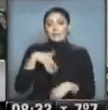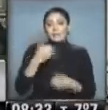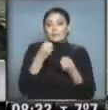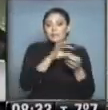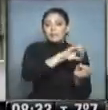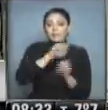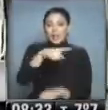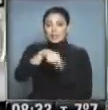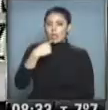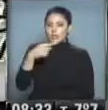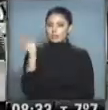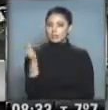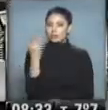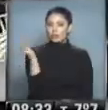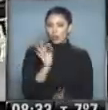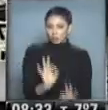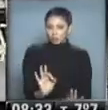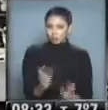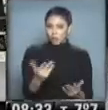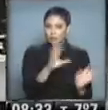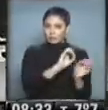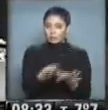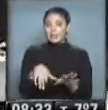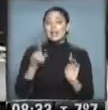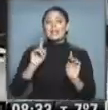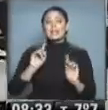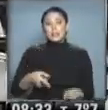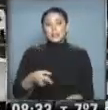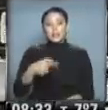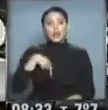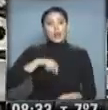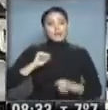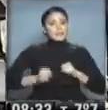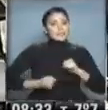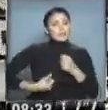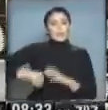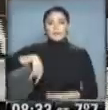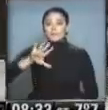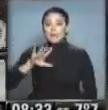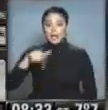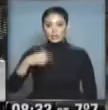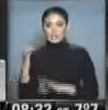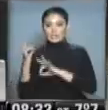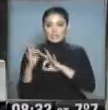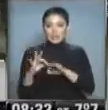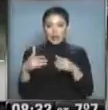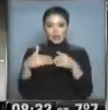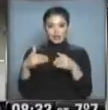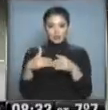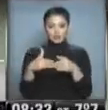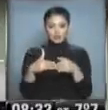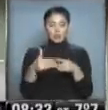Ellos dicen que están dadas las condiciones para que esto ocurra y, además, digo, crece la tensión porque se han acercado hasta esta esquina y han tenido